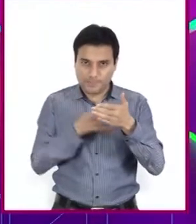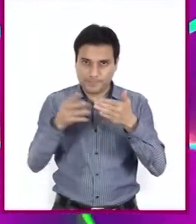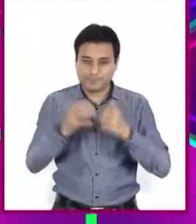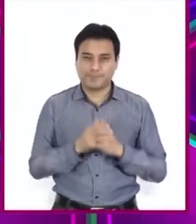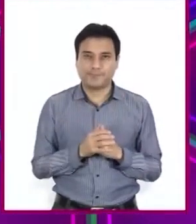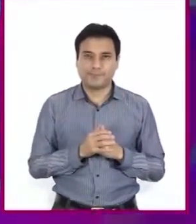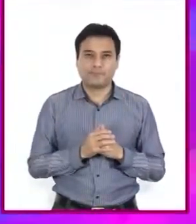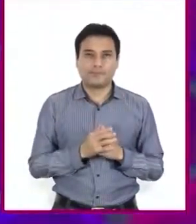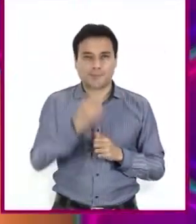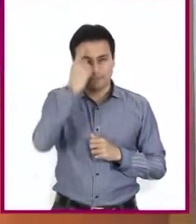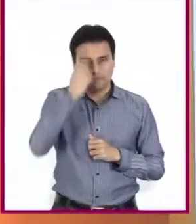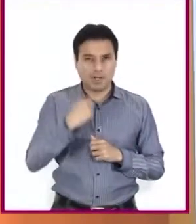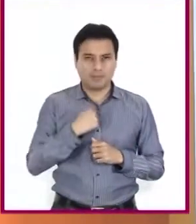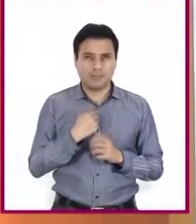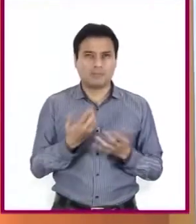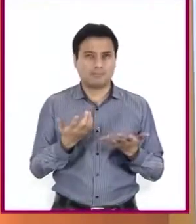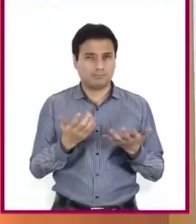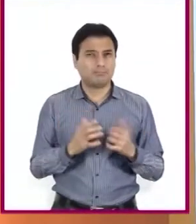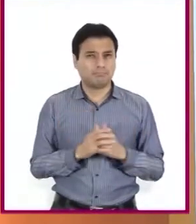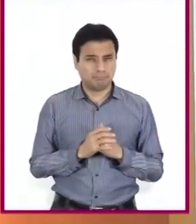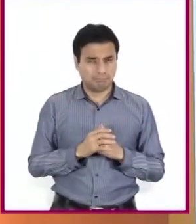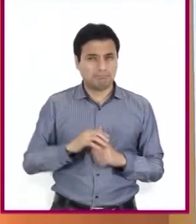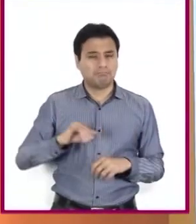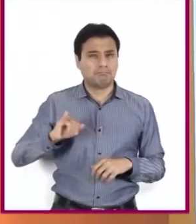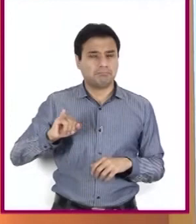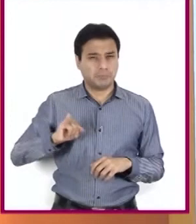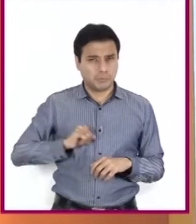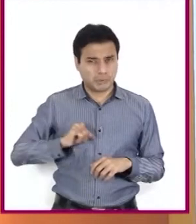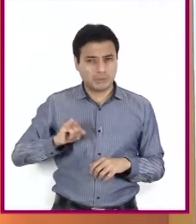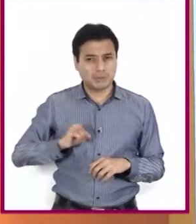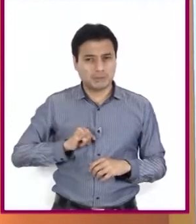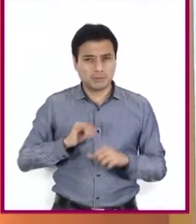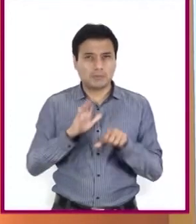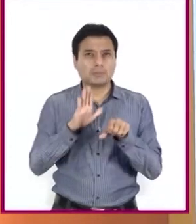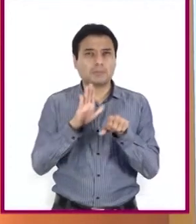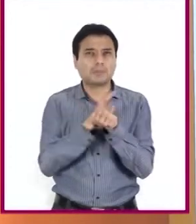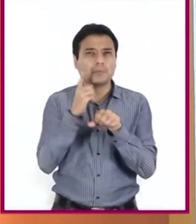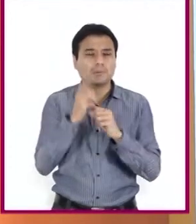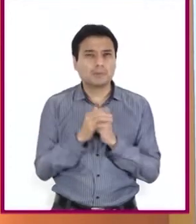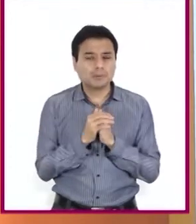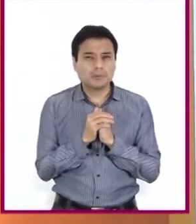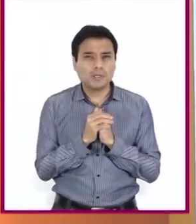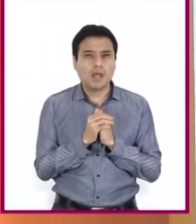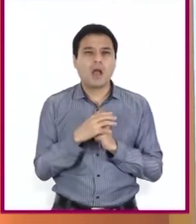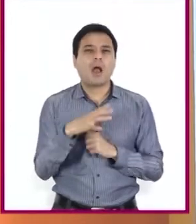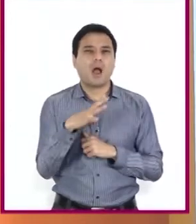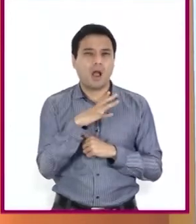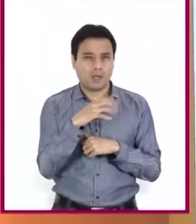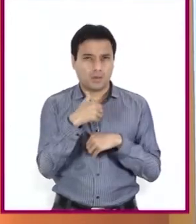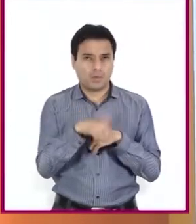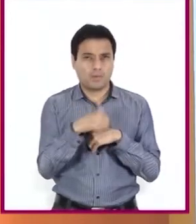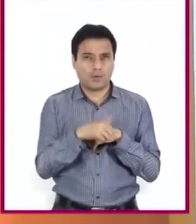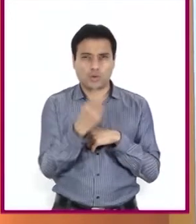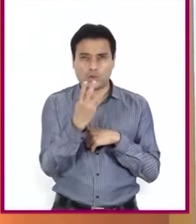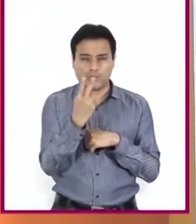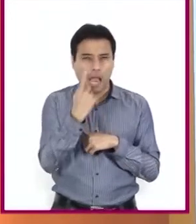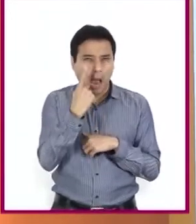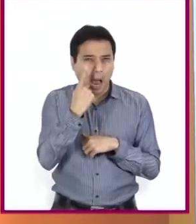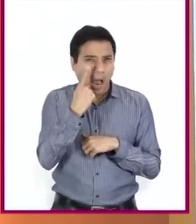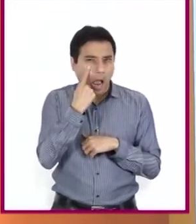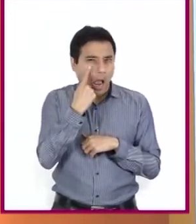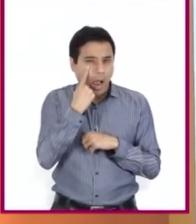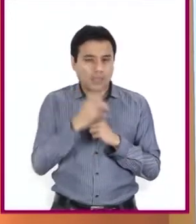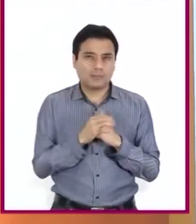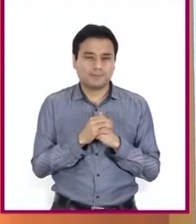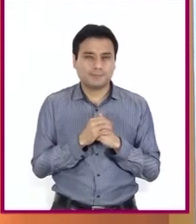Para mí esta sucesión estuvo interesante porque identifico que hay un número constante que es el 2, el cual se